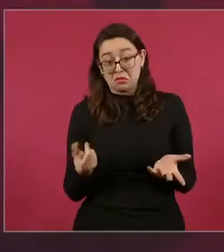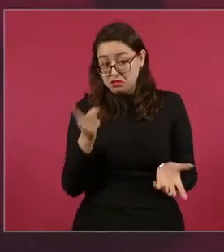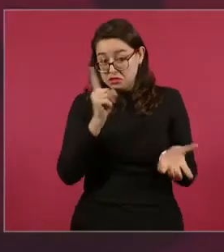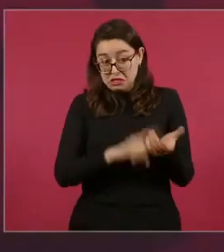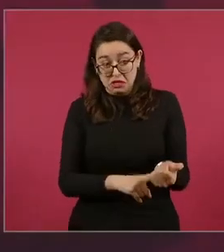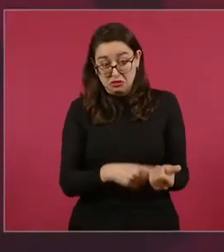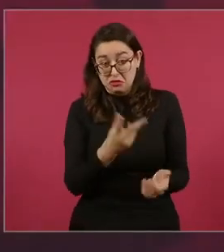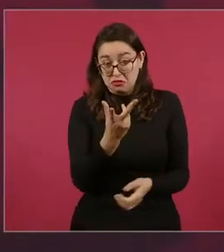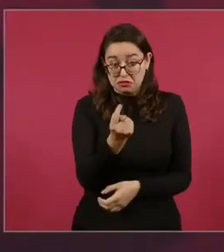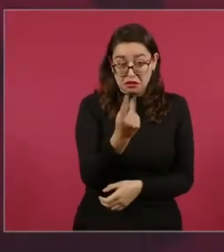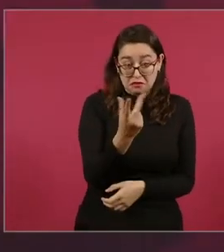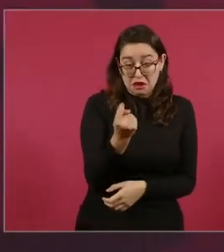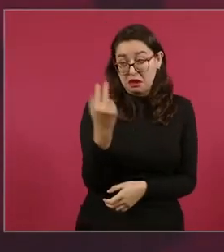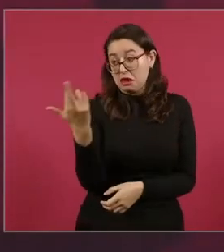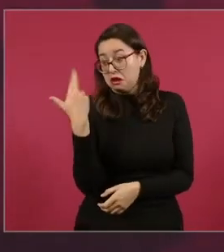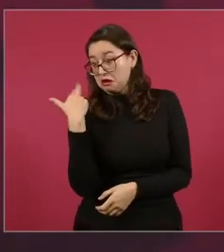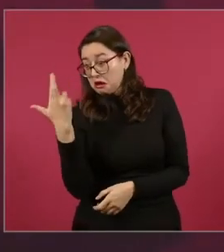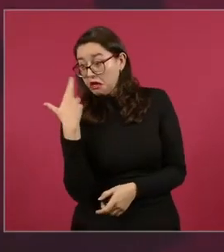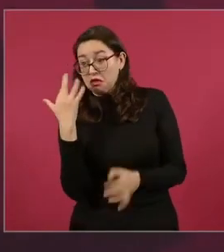que no son de comunicación.